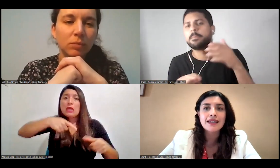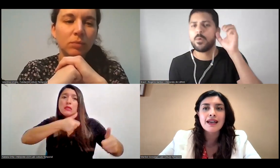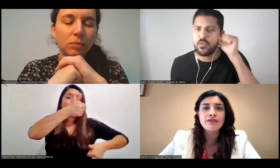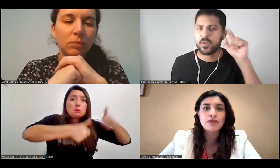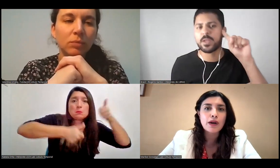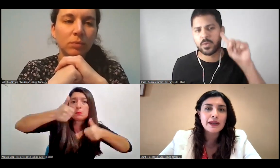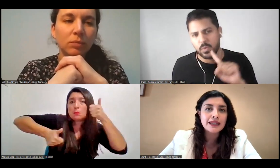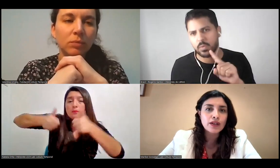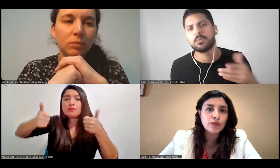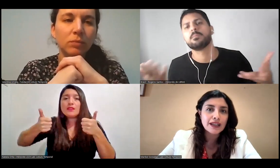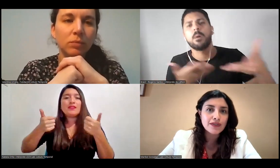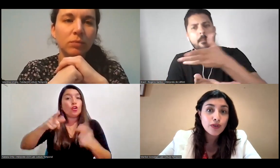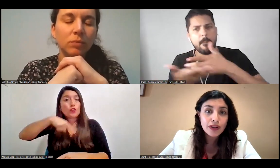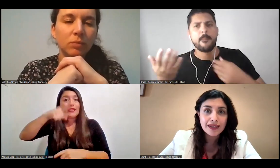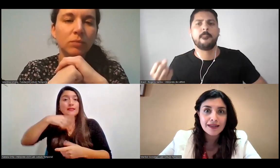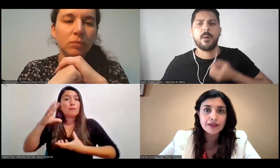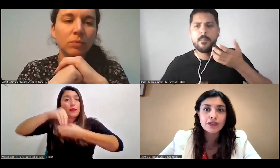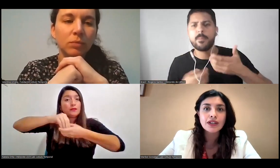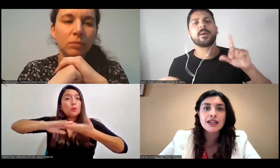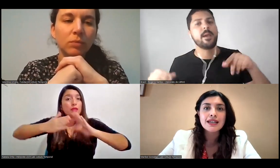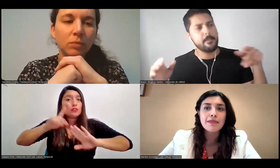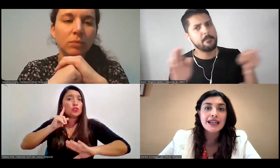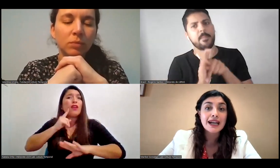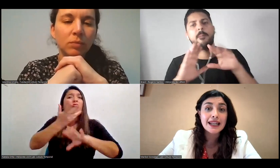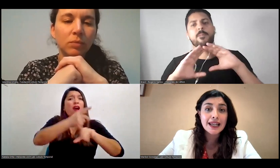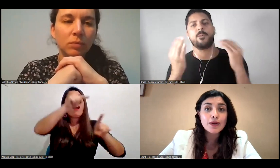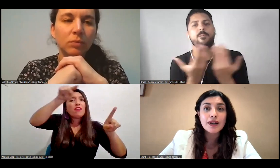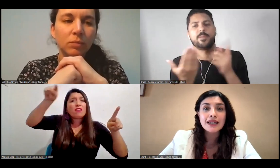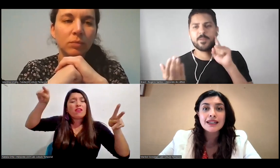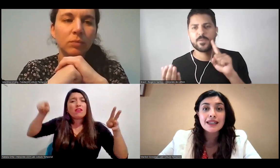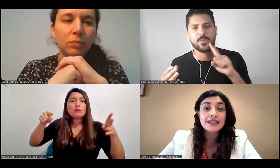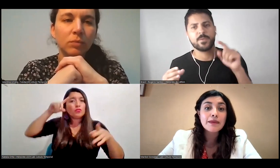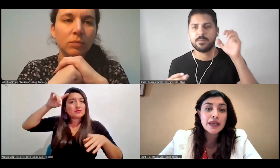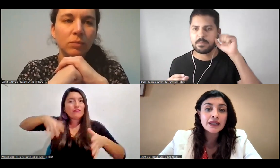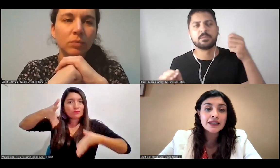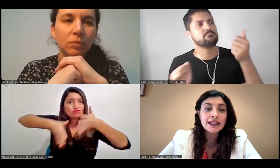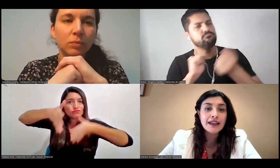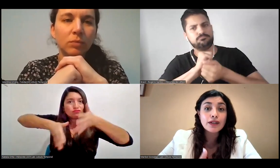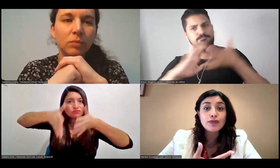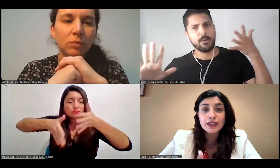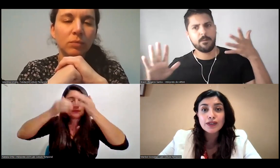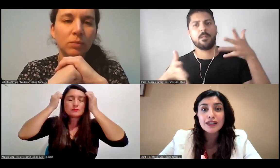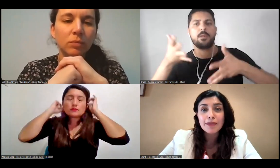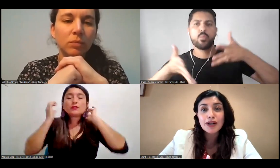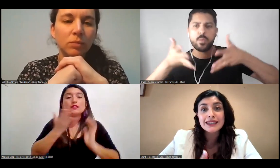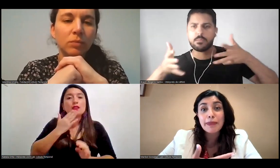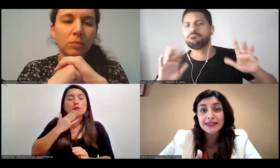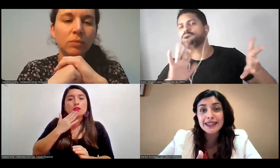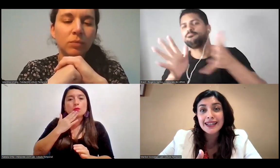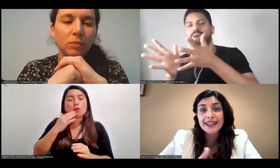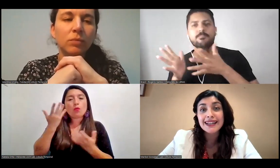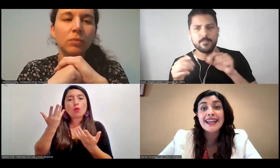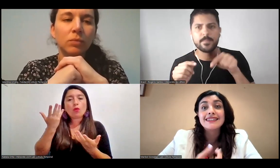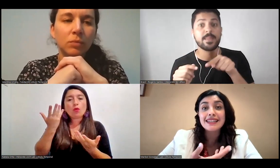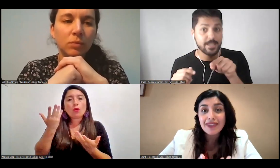oyentes que han formado parte de la comunidad sorda, ¿cierto?, que manejan la lengua, y que también han descubierto, digamos, esta